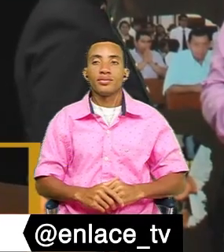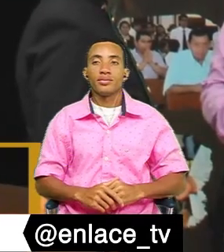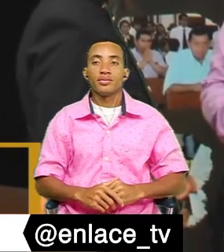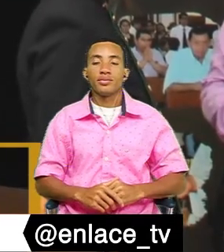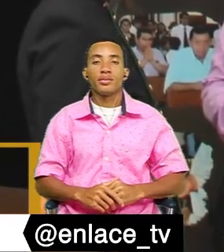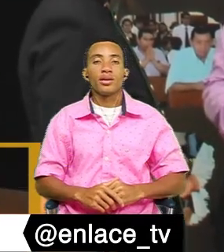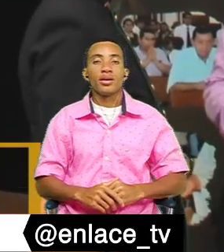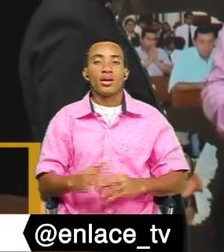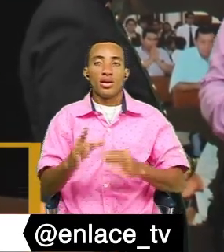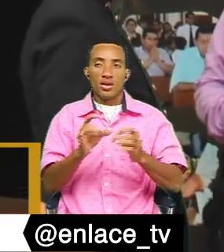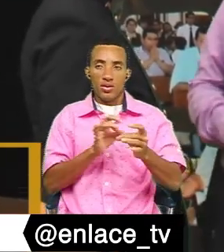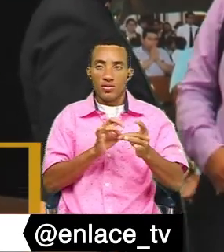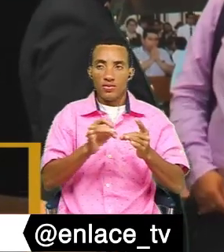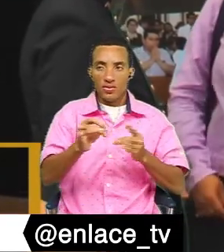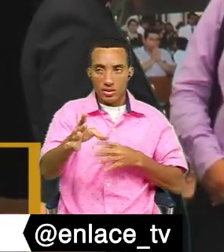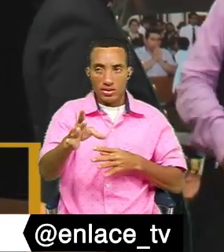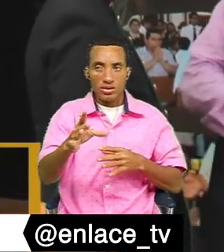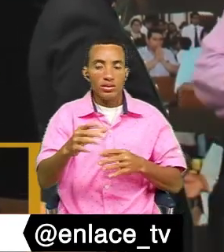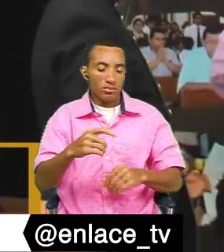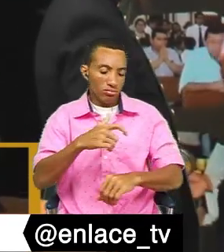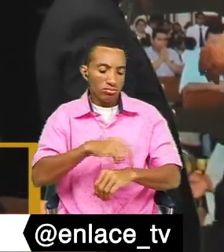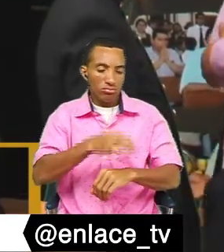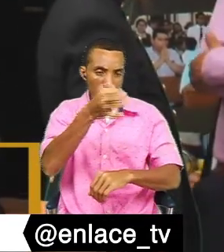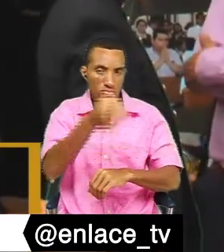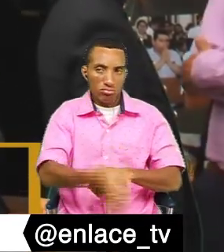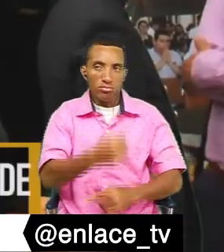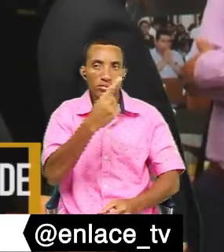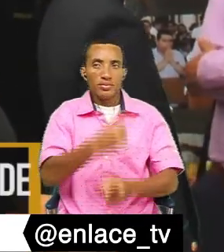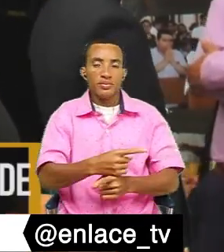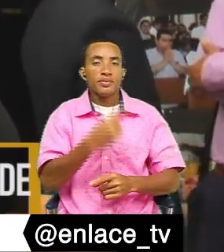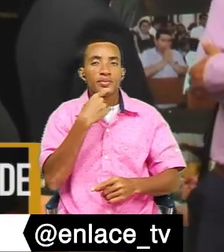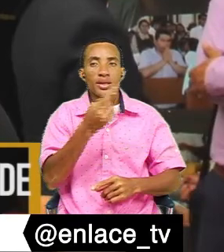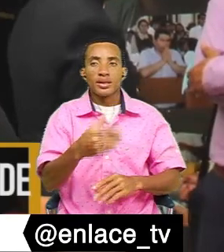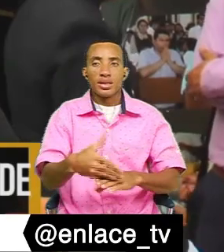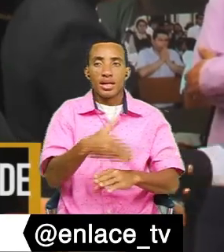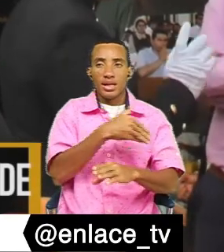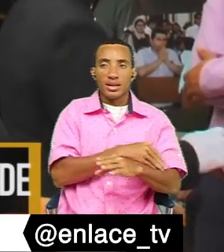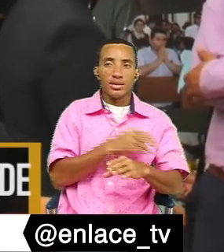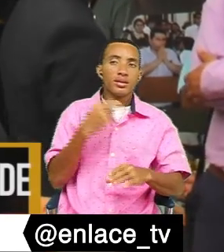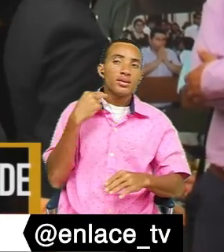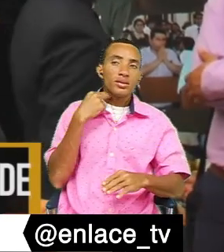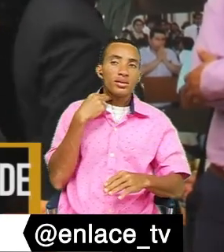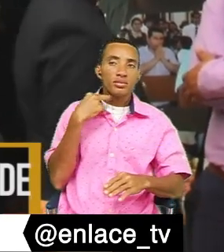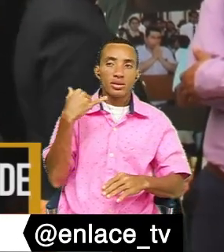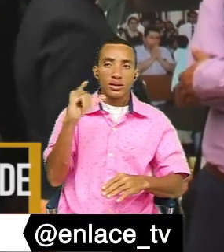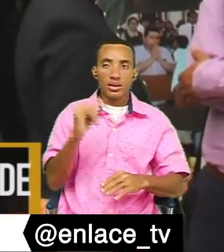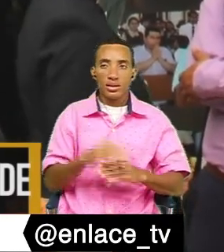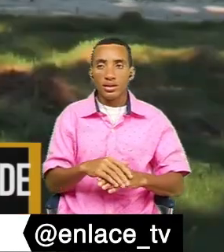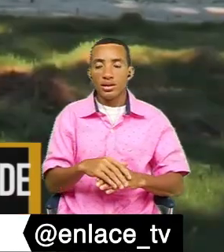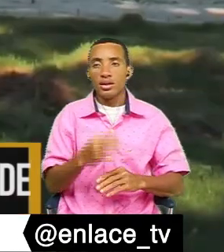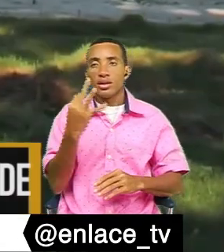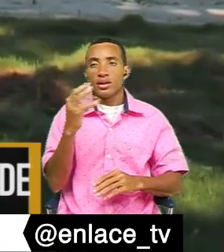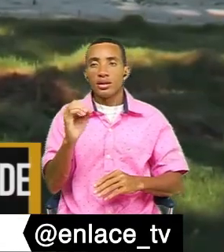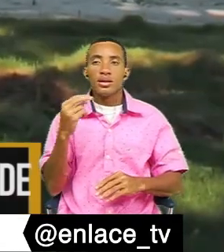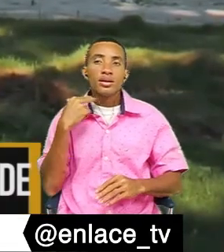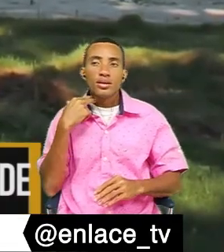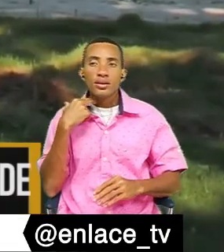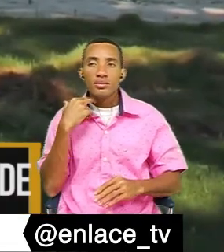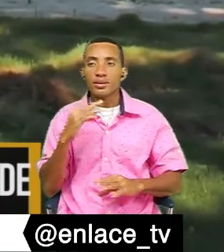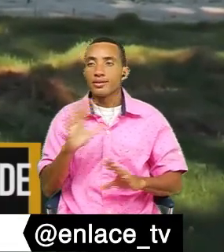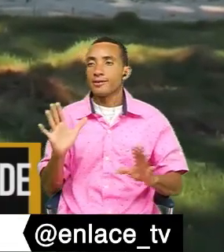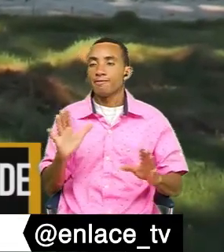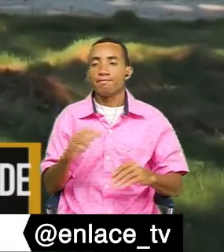fechas se cumplen. Entonces, cuando uno le dice antes de noviembre, Ya, usted el 30 de noviembre acá y quedamos